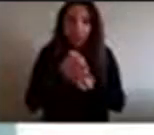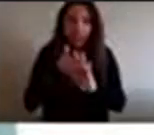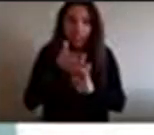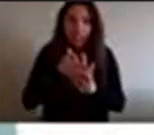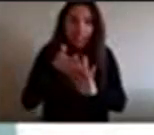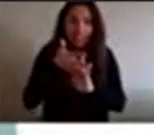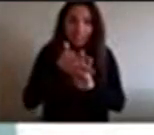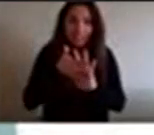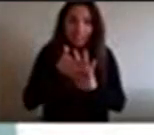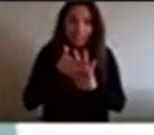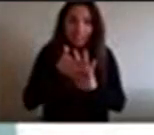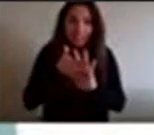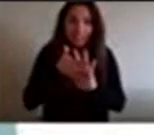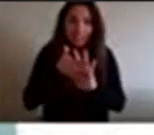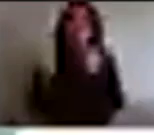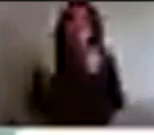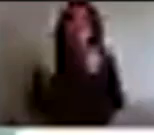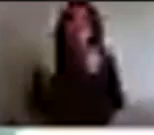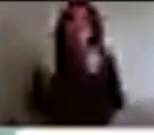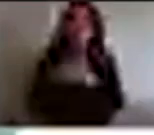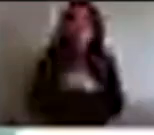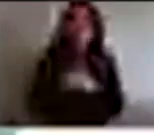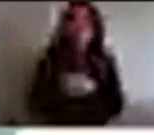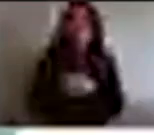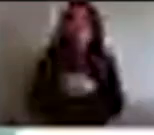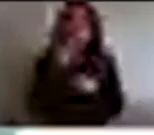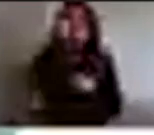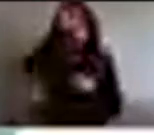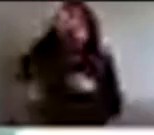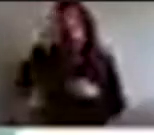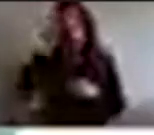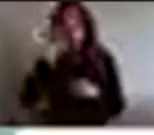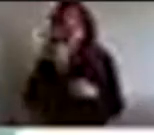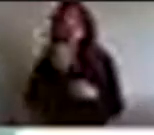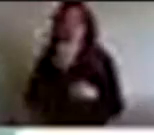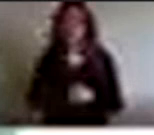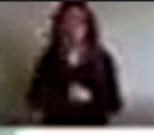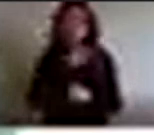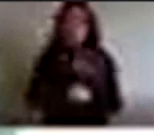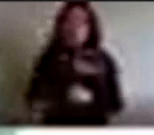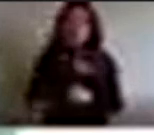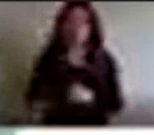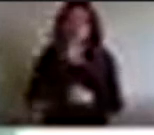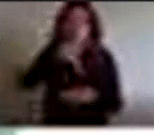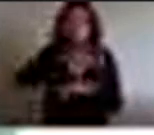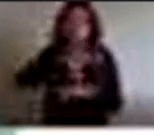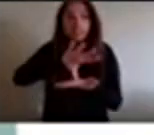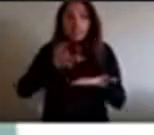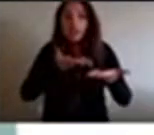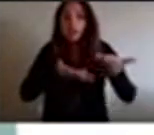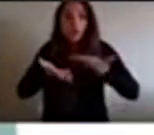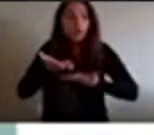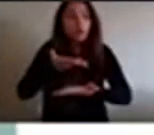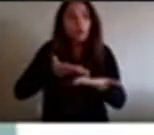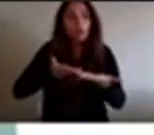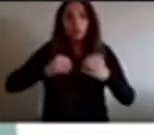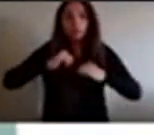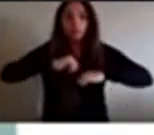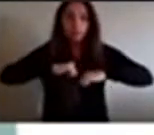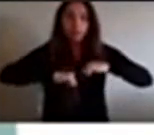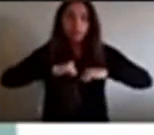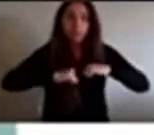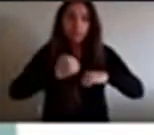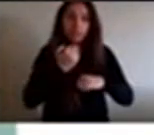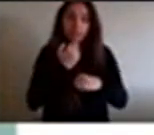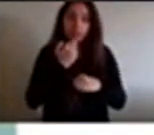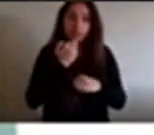sin duda, tenemos que ir avanzando. Colombia y Chile son dos países que compartimos, no solo empresas que están a un lado y al